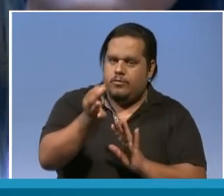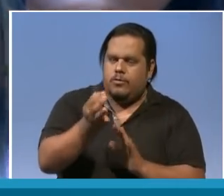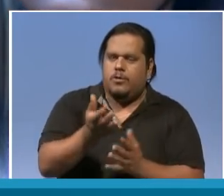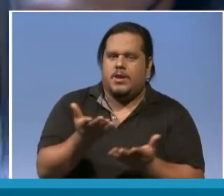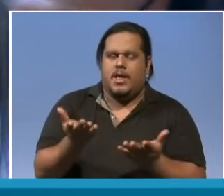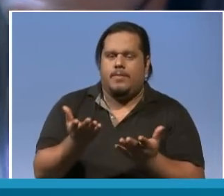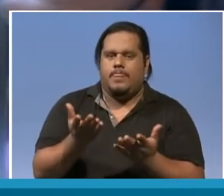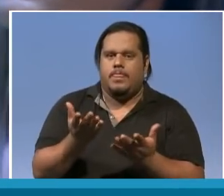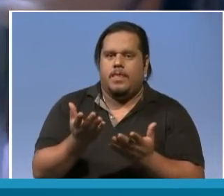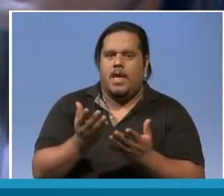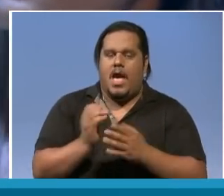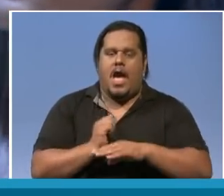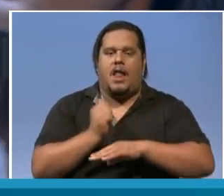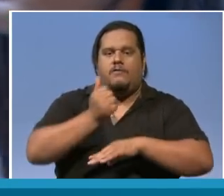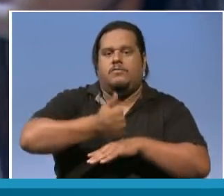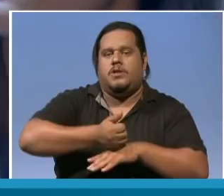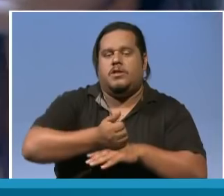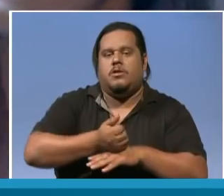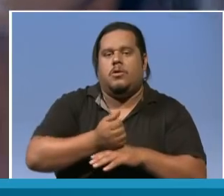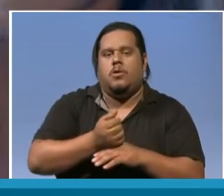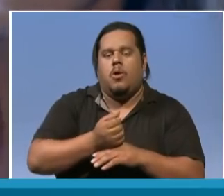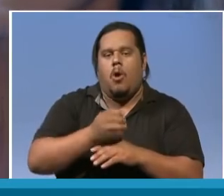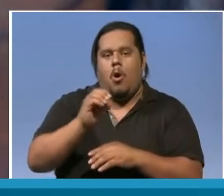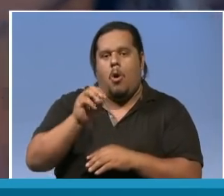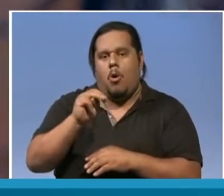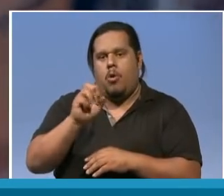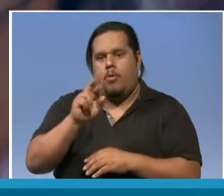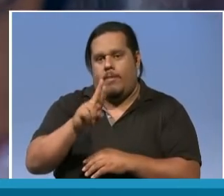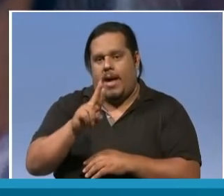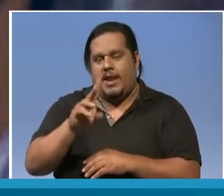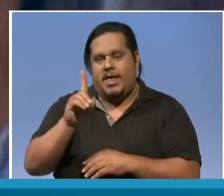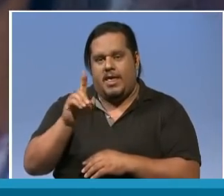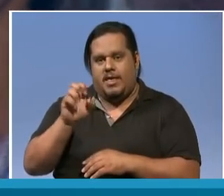la Fundación Omar Dengo, trazar una